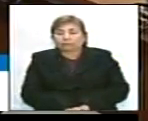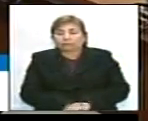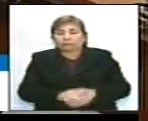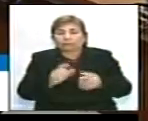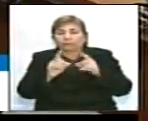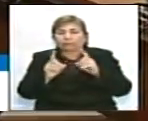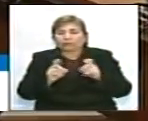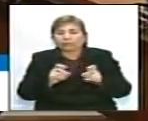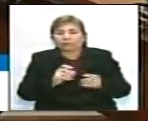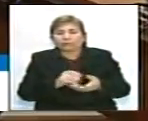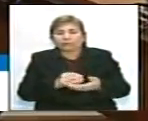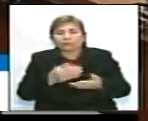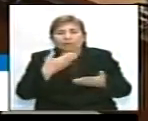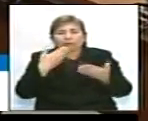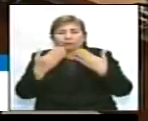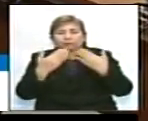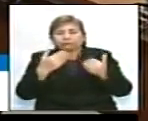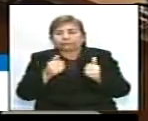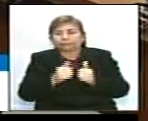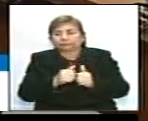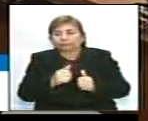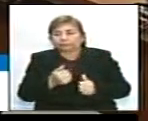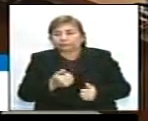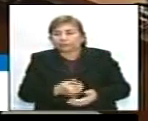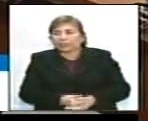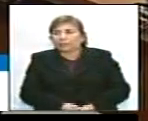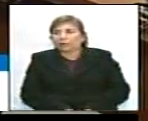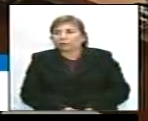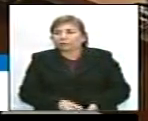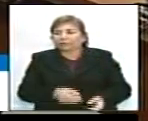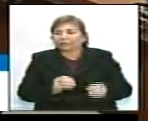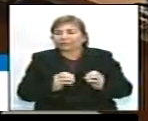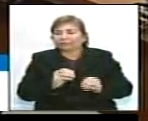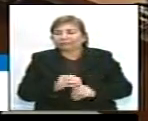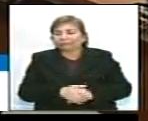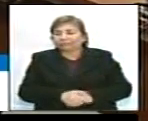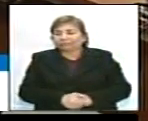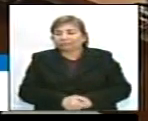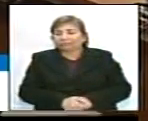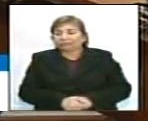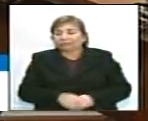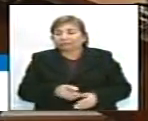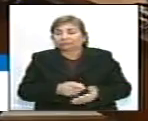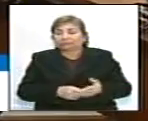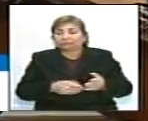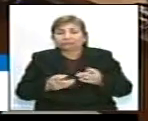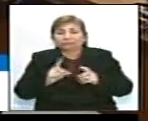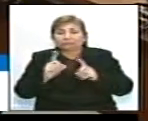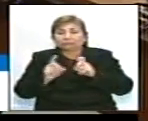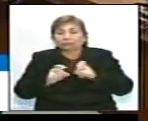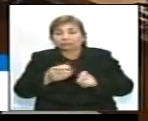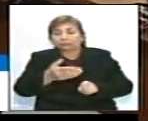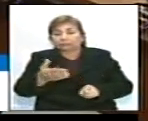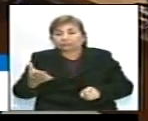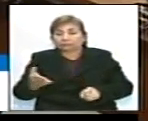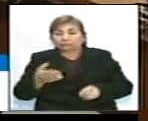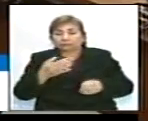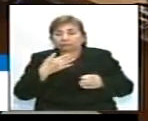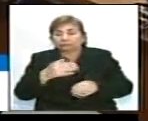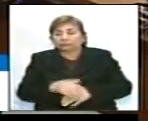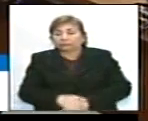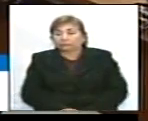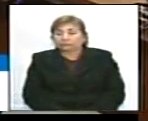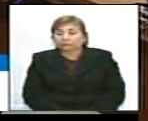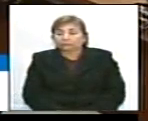preguntas o comentarios de parte de los colegas congresistas. De repente, ¿algún colega tiene alguna pregunta, un comentario?